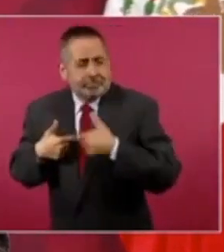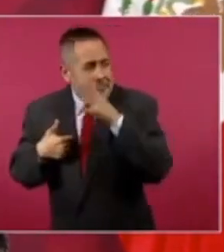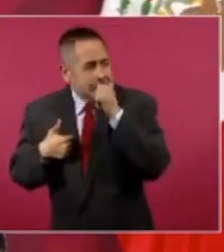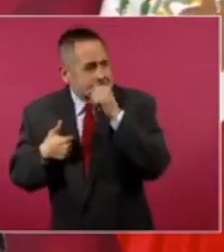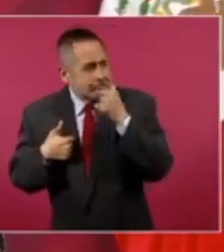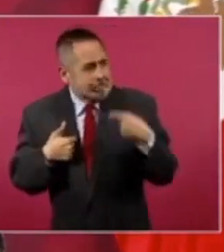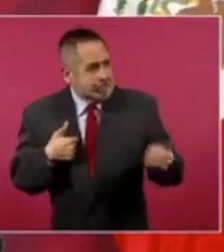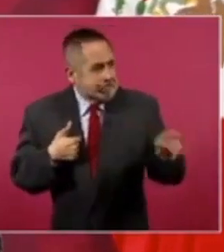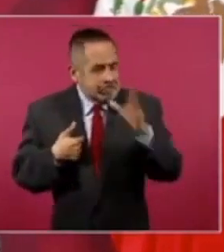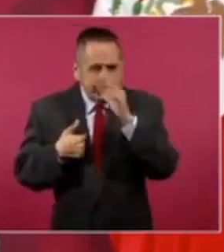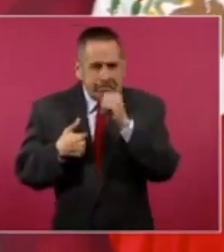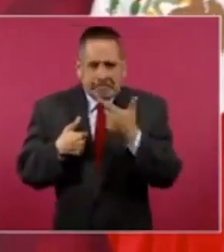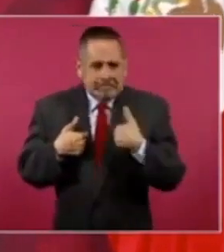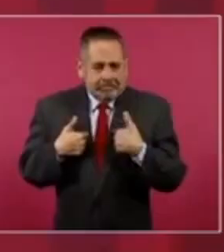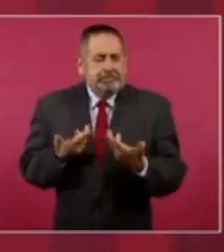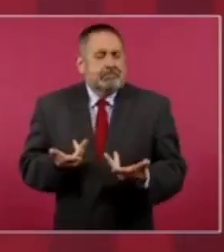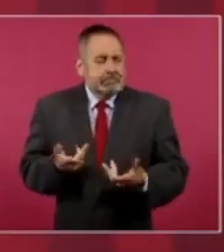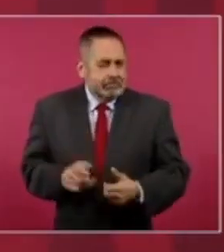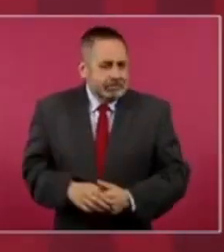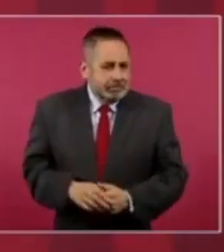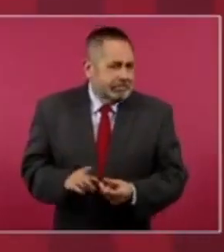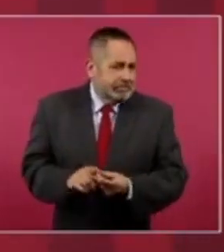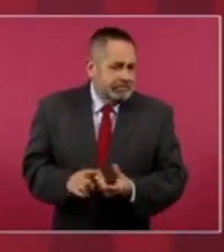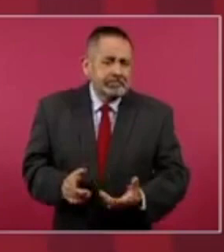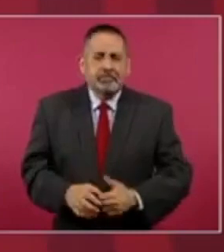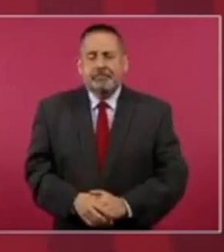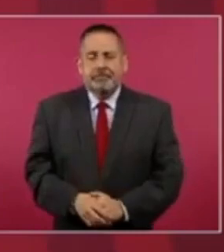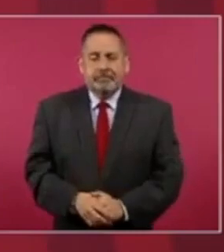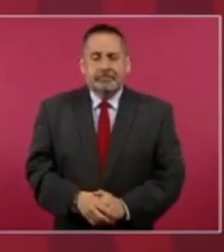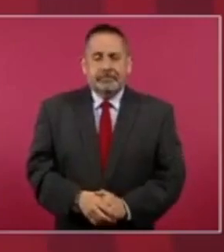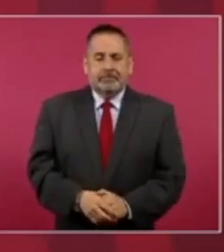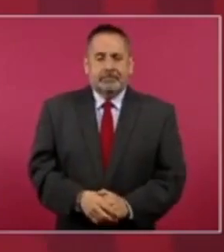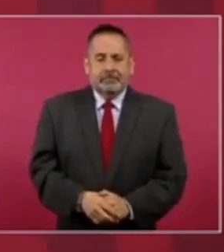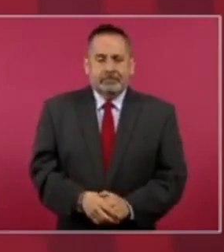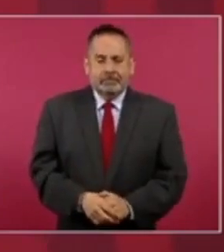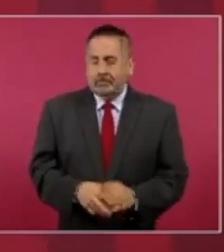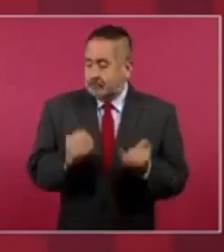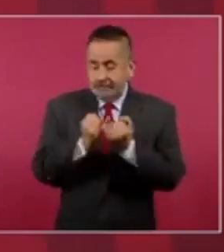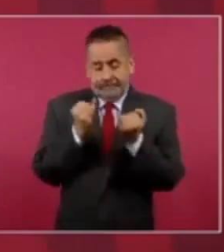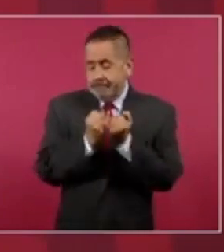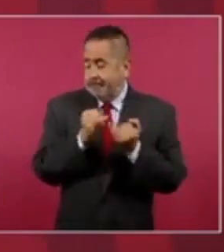No somos iguales.